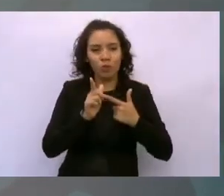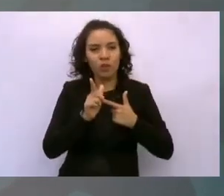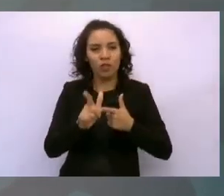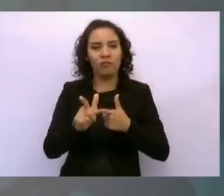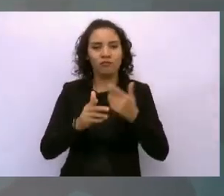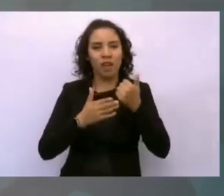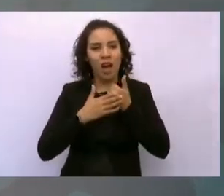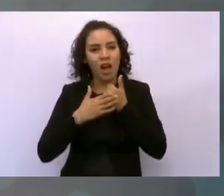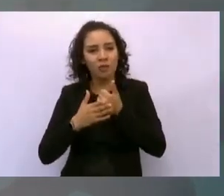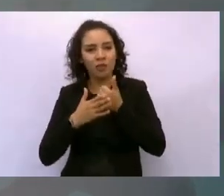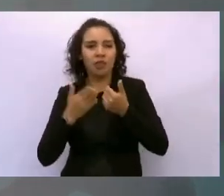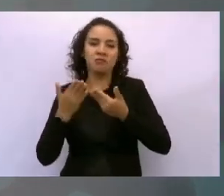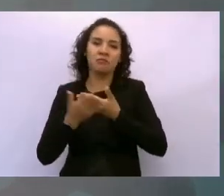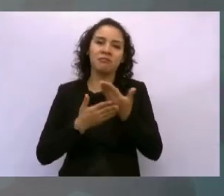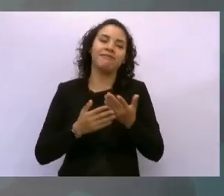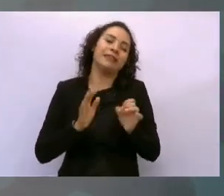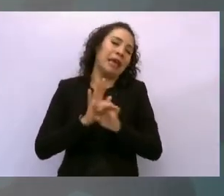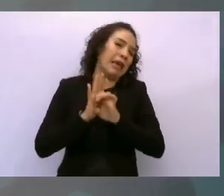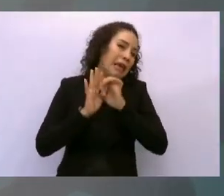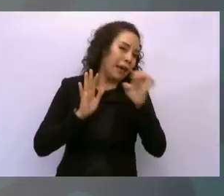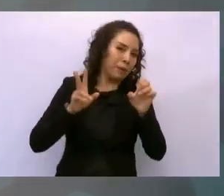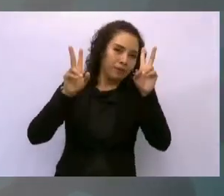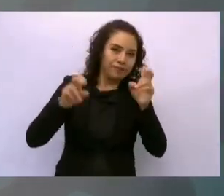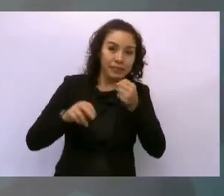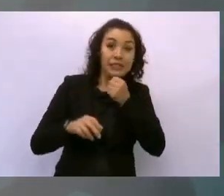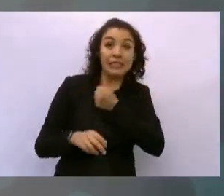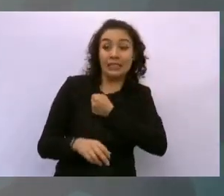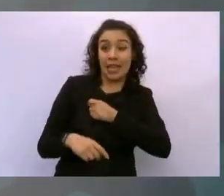el caso de la salud,